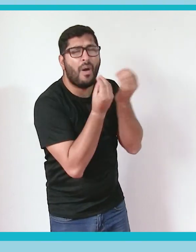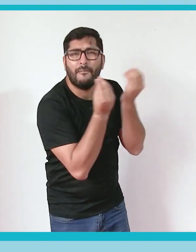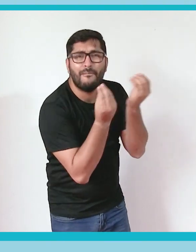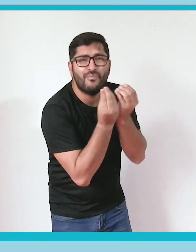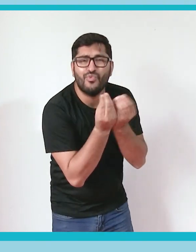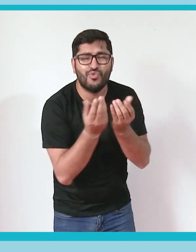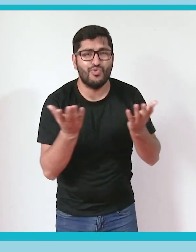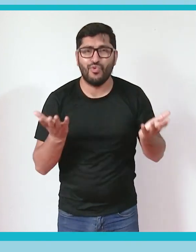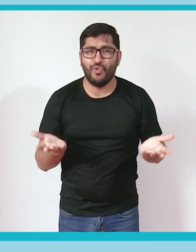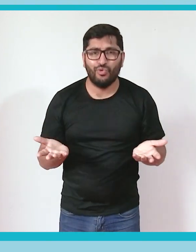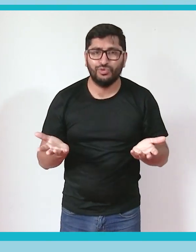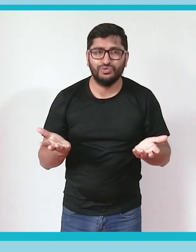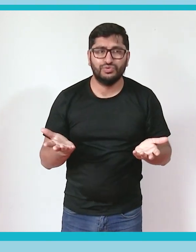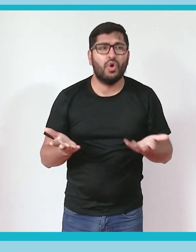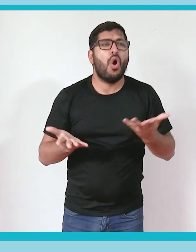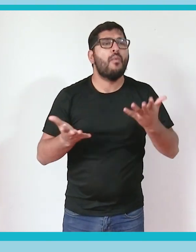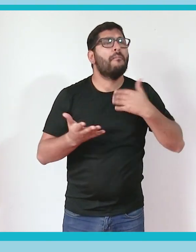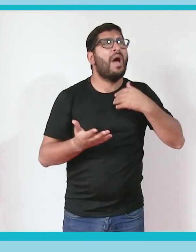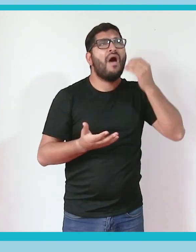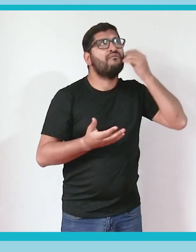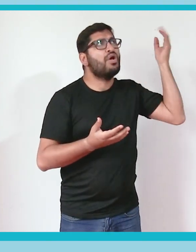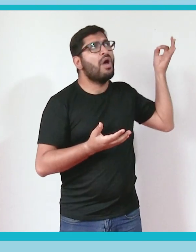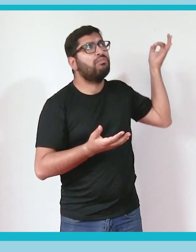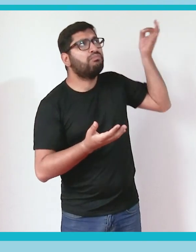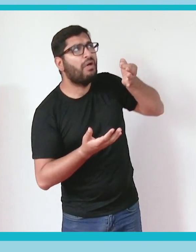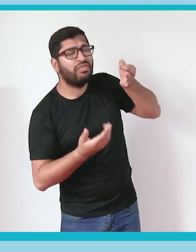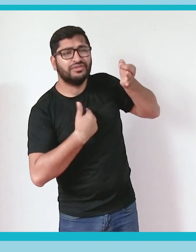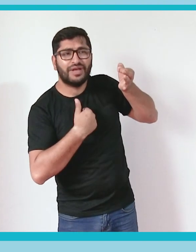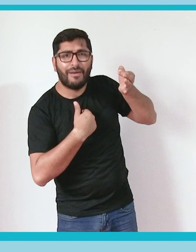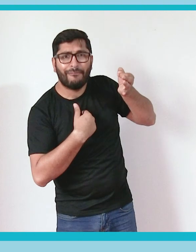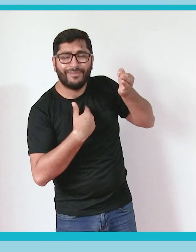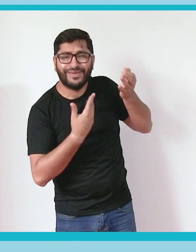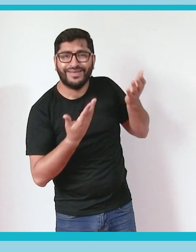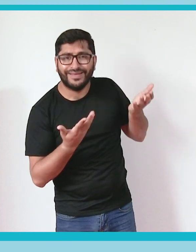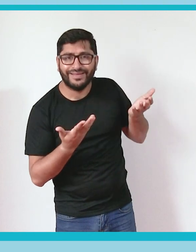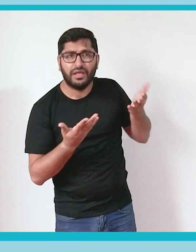que, como decían mis abuelos,